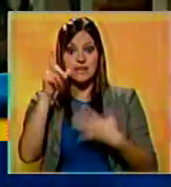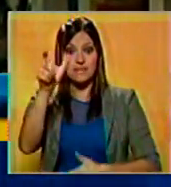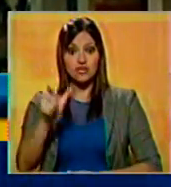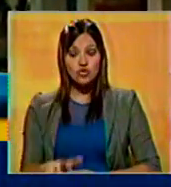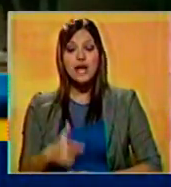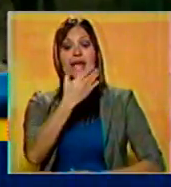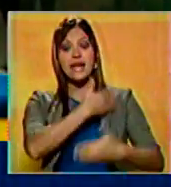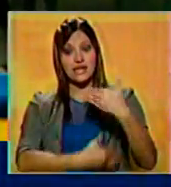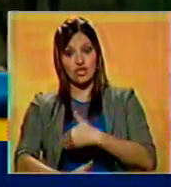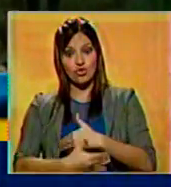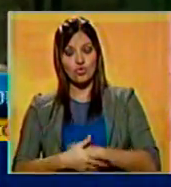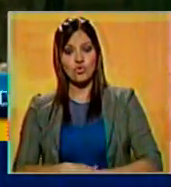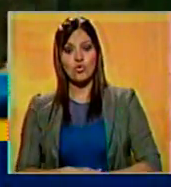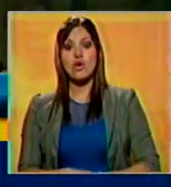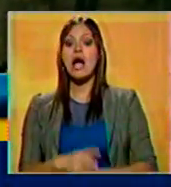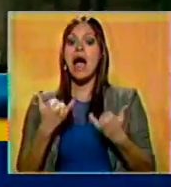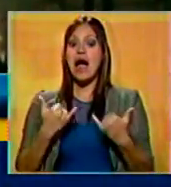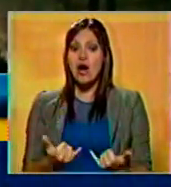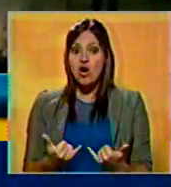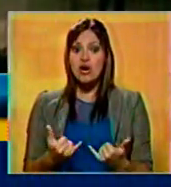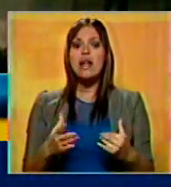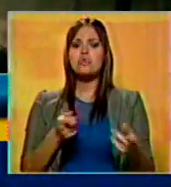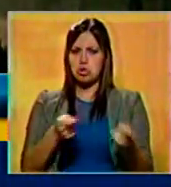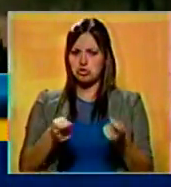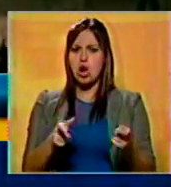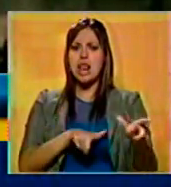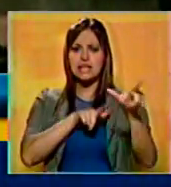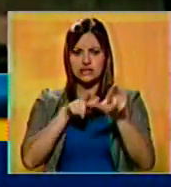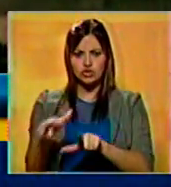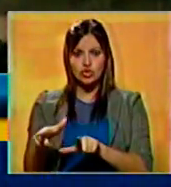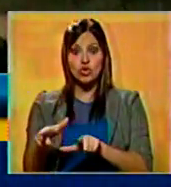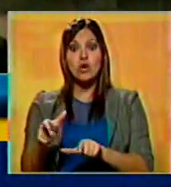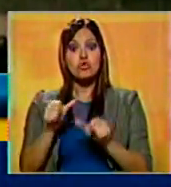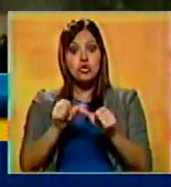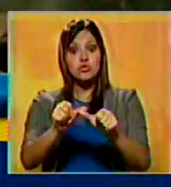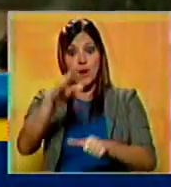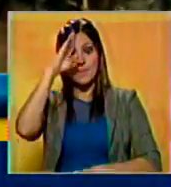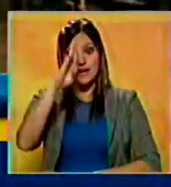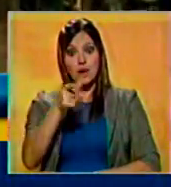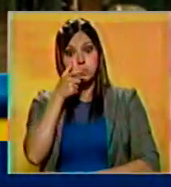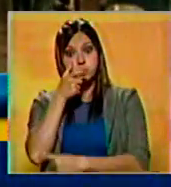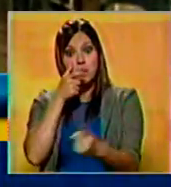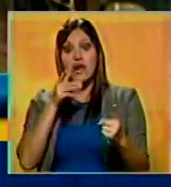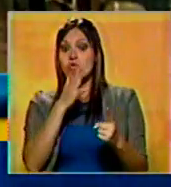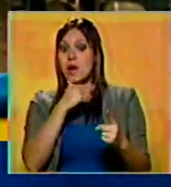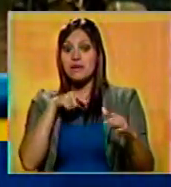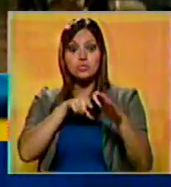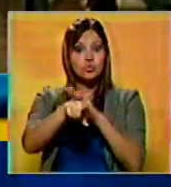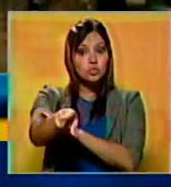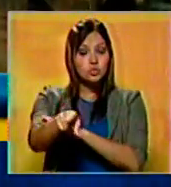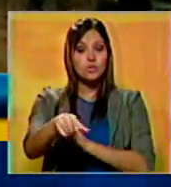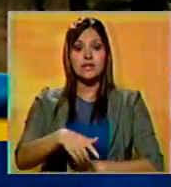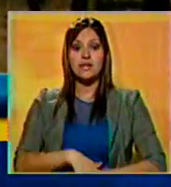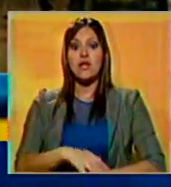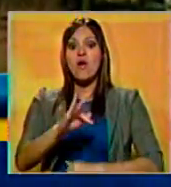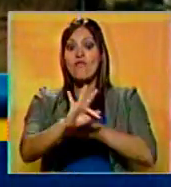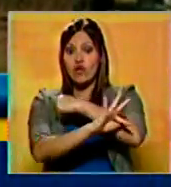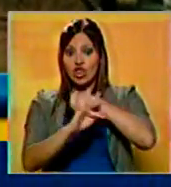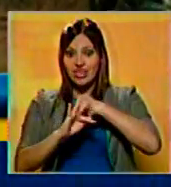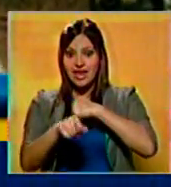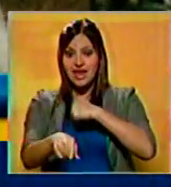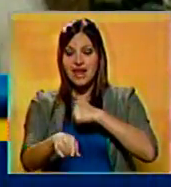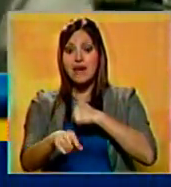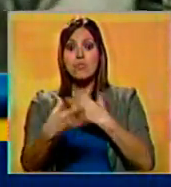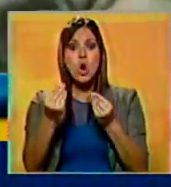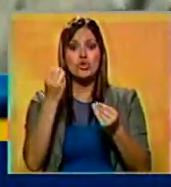que resultaron heridas. A esta hora la situación está controlada, se mantiene la custodia militar, no hay accesos hacia esa zona de frontera por la